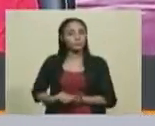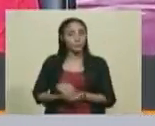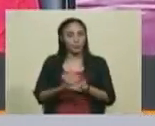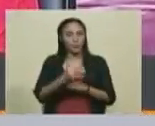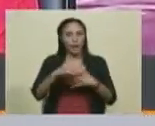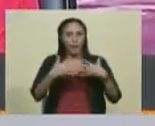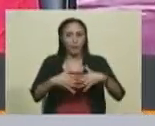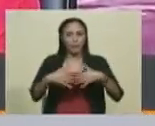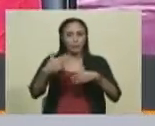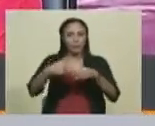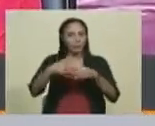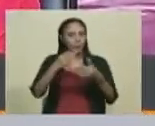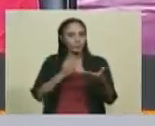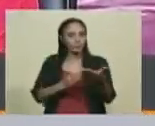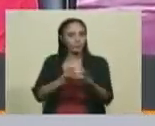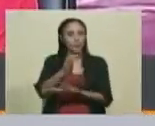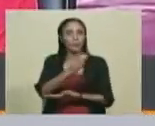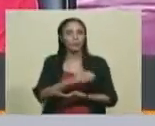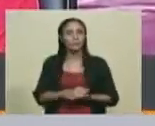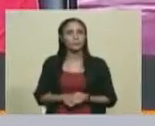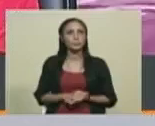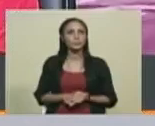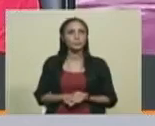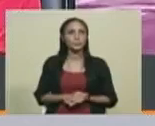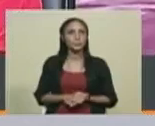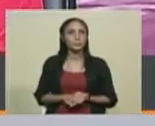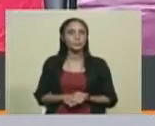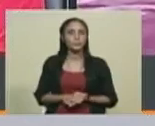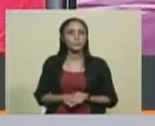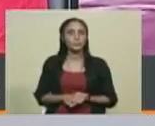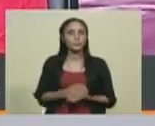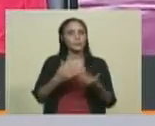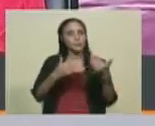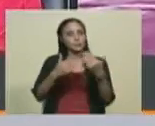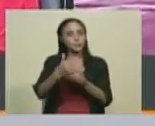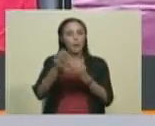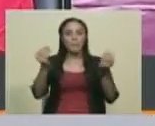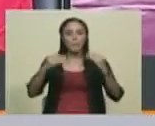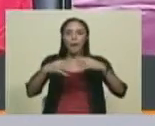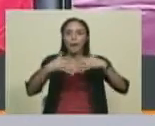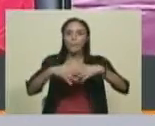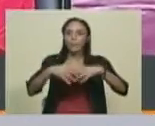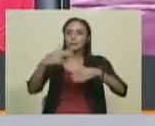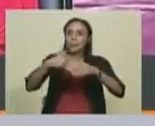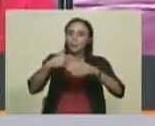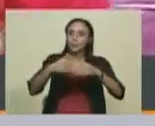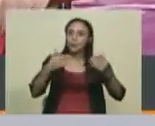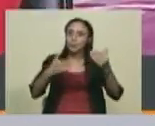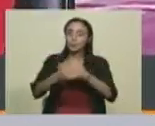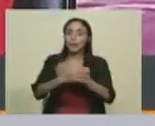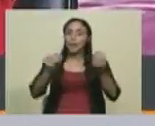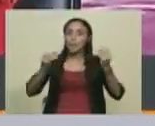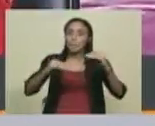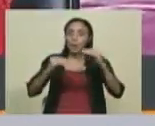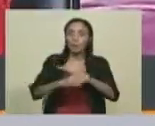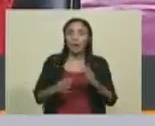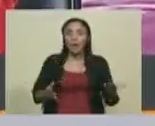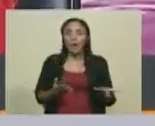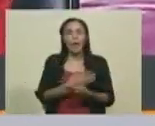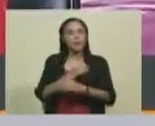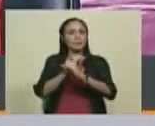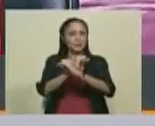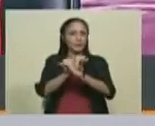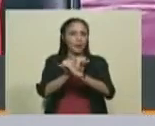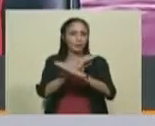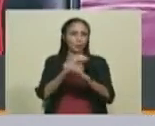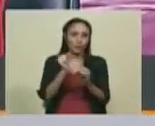petrolera para sacar adelante la industria petrolera, la industria petroquímica y sobre todo con el sindicato,